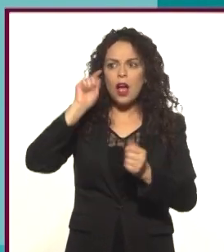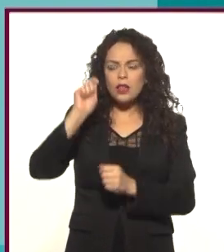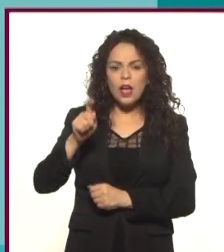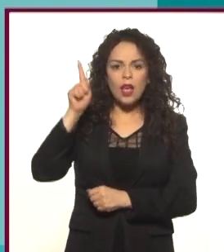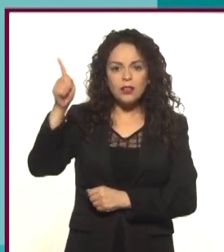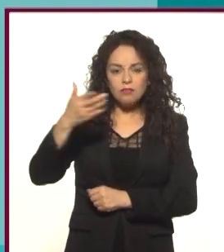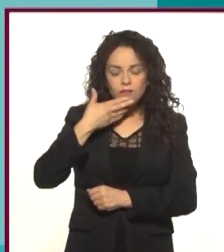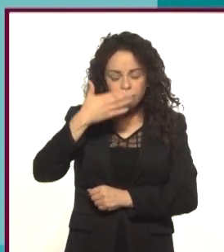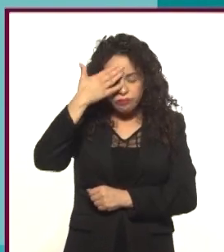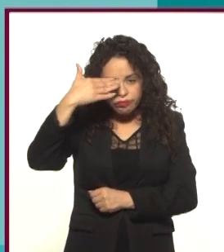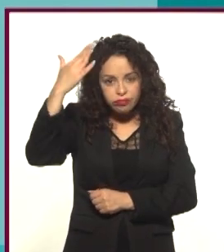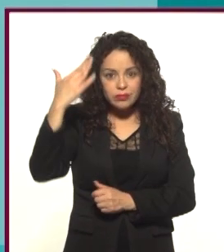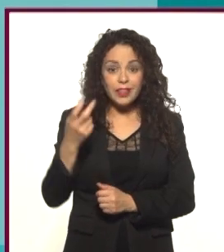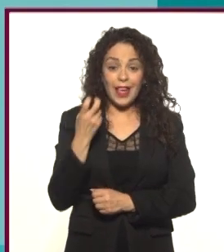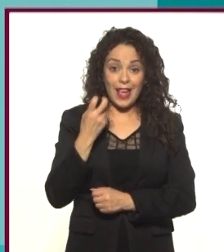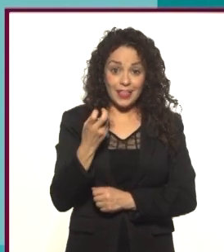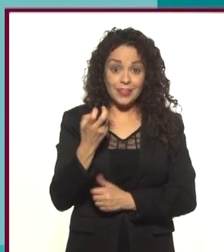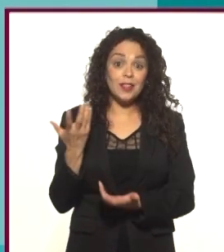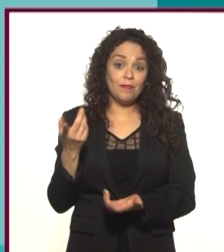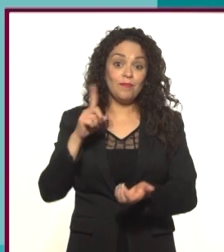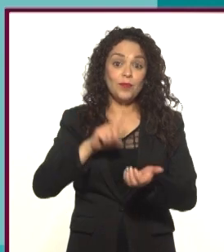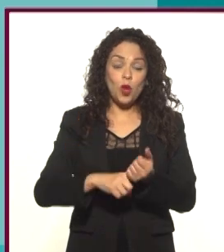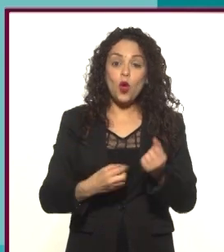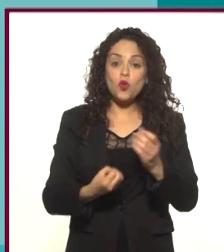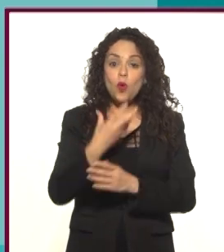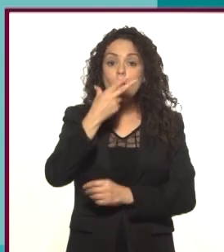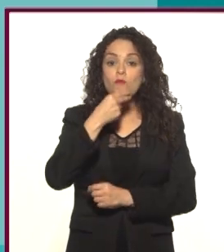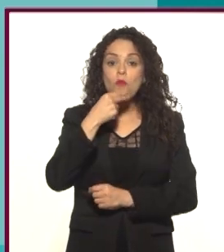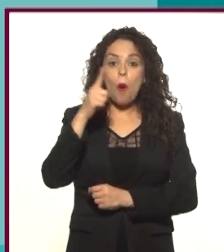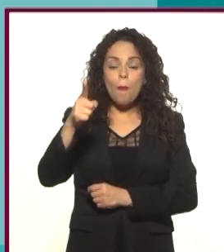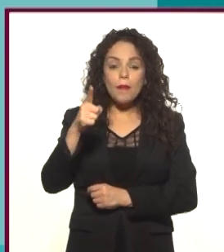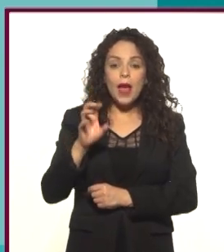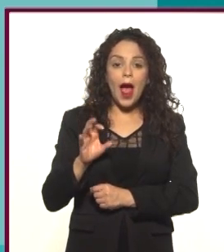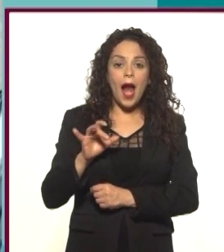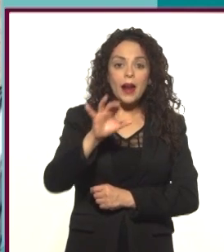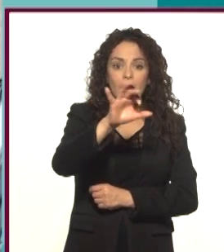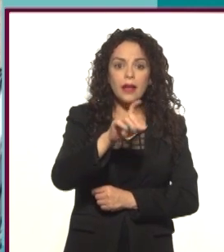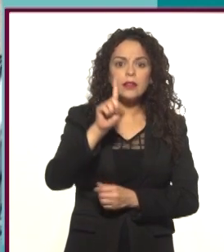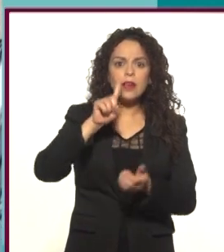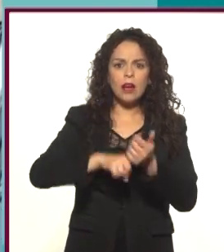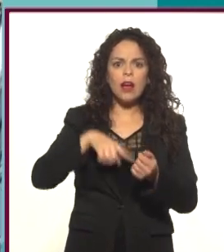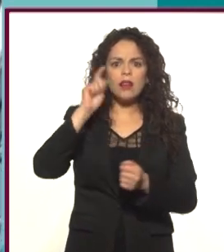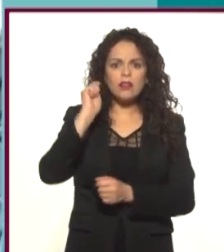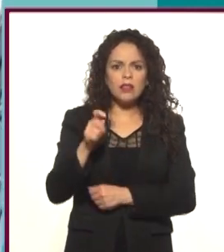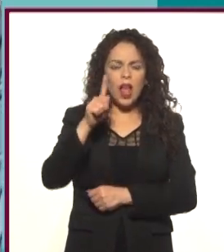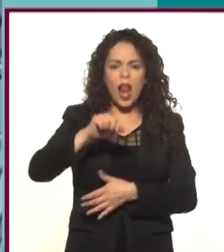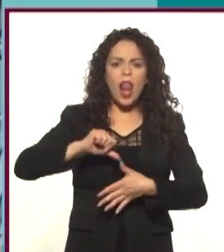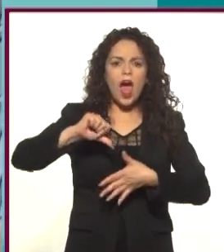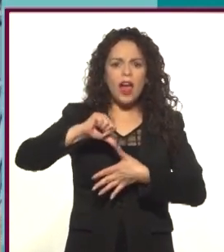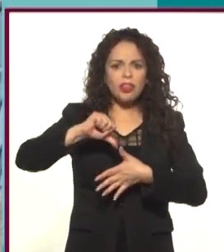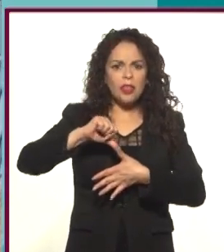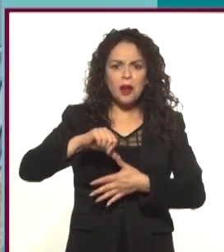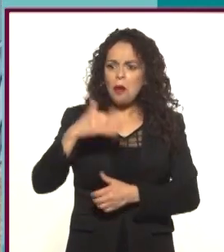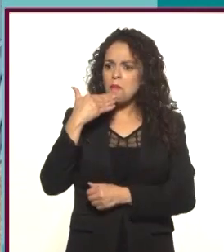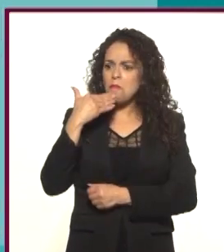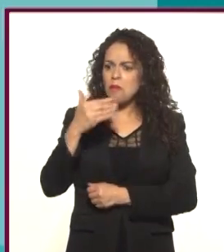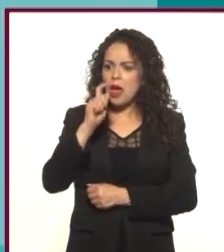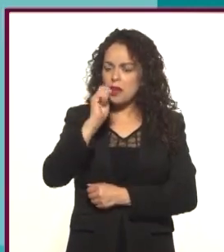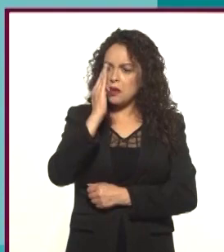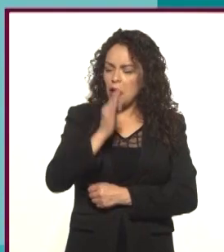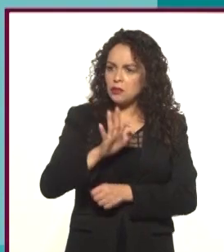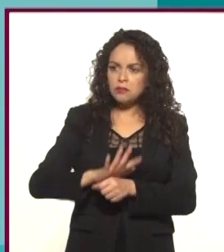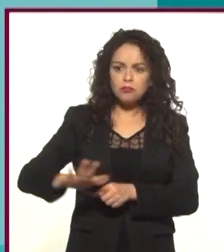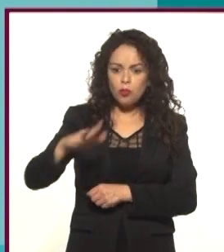musulmán. Y también tenemos a Miles Morales, el nuevo hombre araña, que tiene raíces latinas y que le ha ido súper bien en